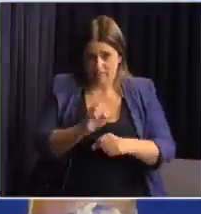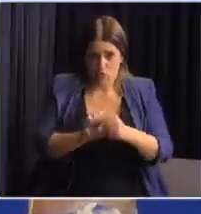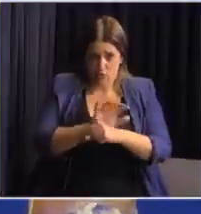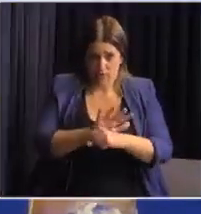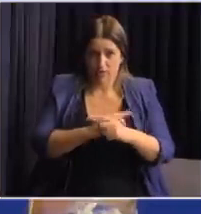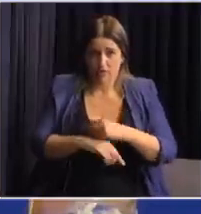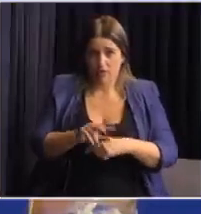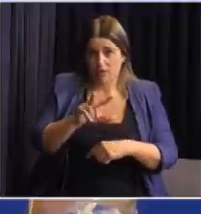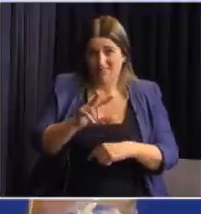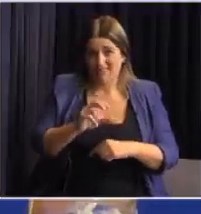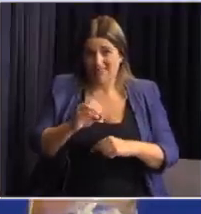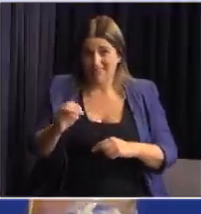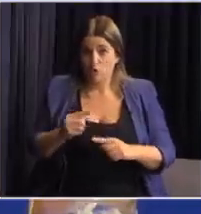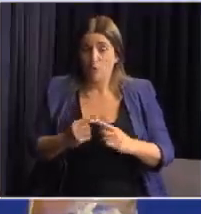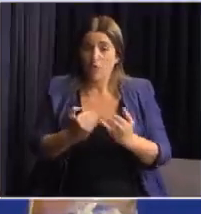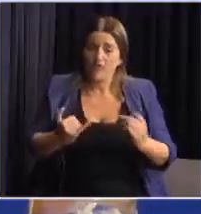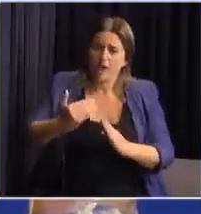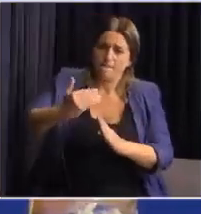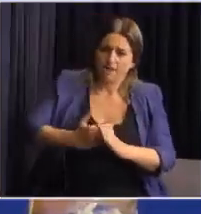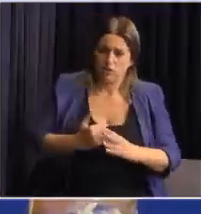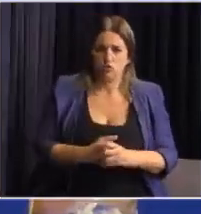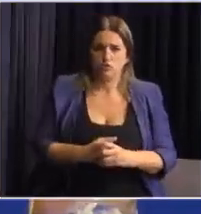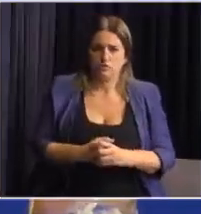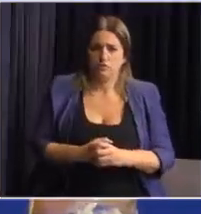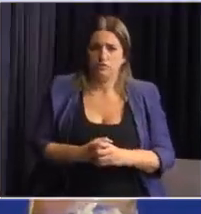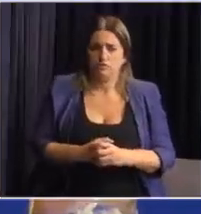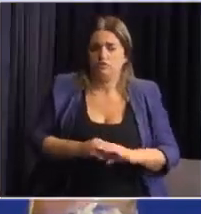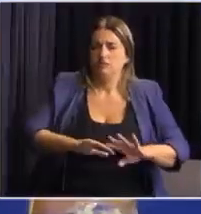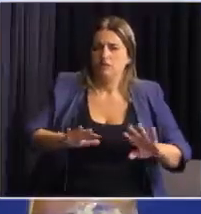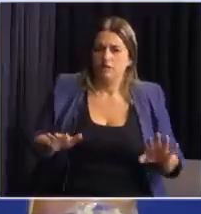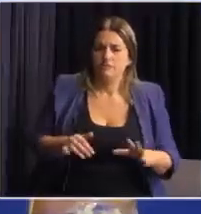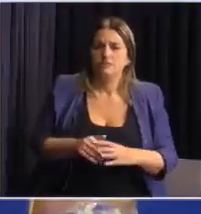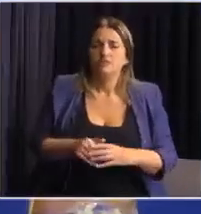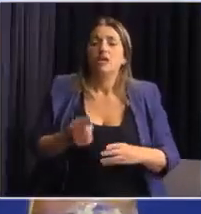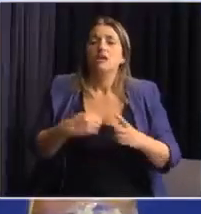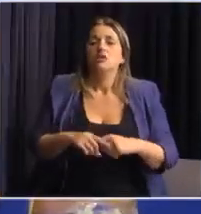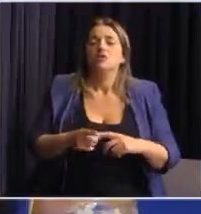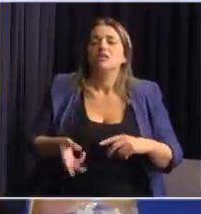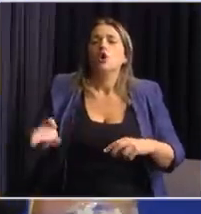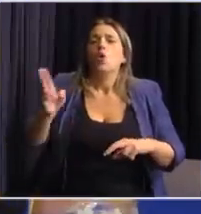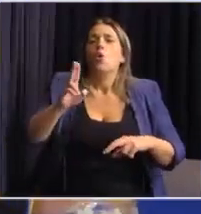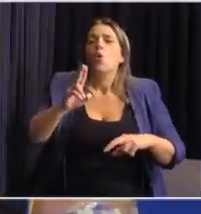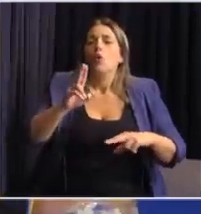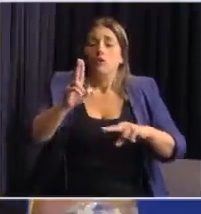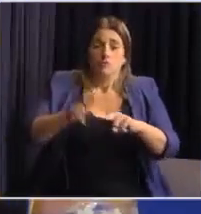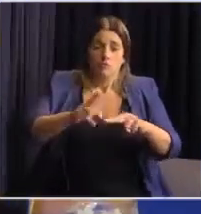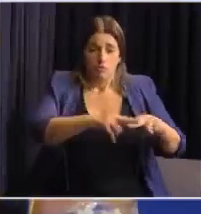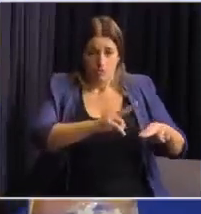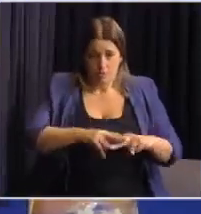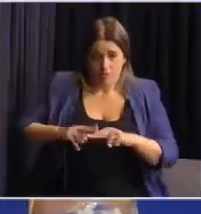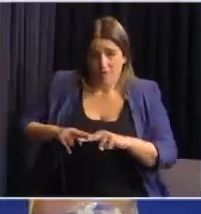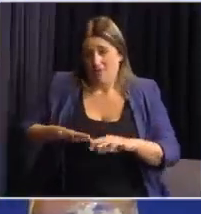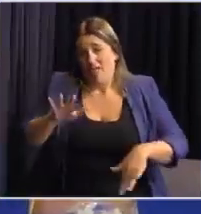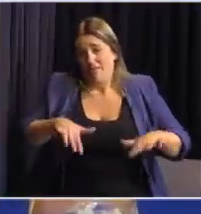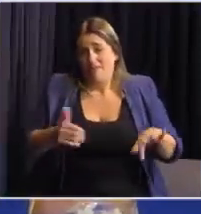nuevos por día. O sea, esos son hechos, ¿no? Los fallecidos, ¿qué es lo que pasa? Se alimenta de la cantidad de